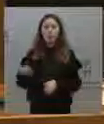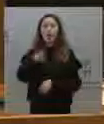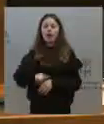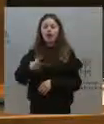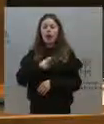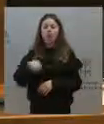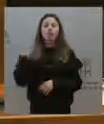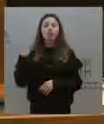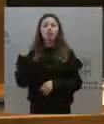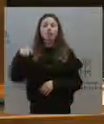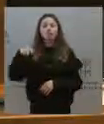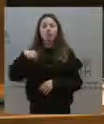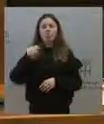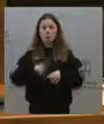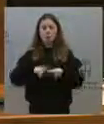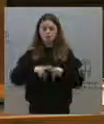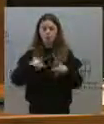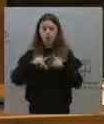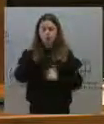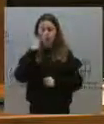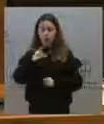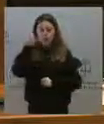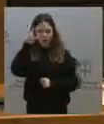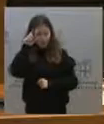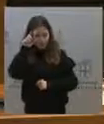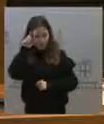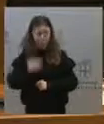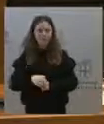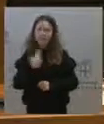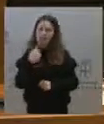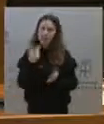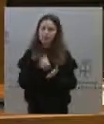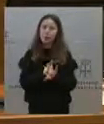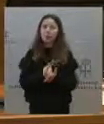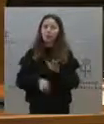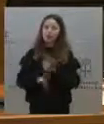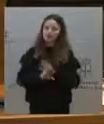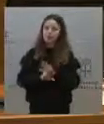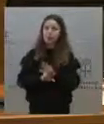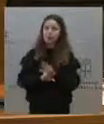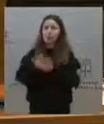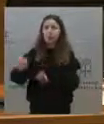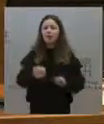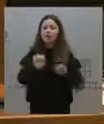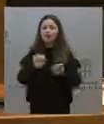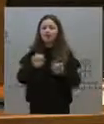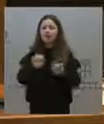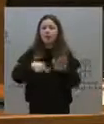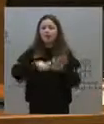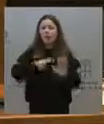A continuación, y para la defensa de la enmienda de totalidad del Grupo Parlamentario Vox, tiene la palabra su portavoz.